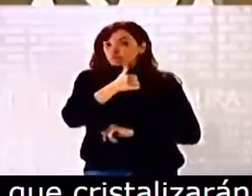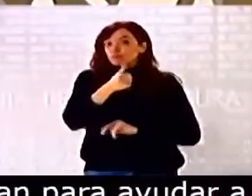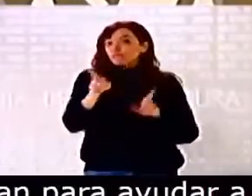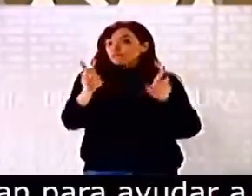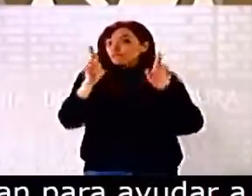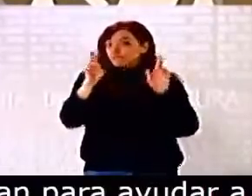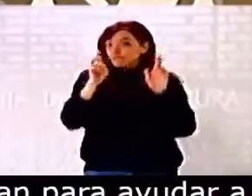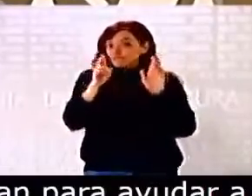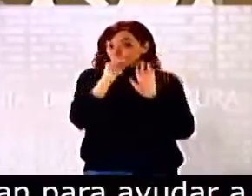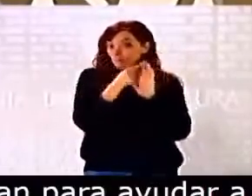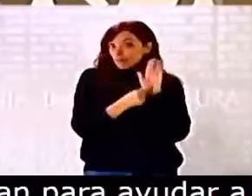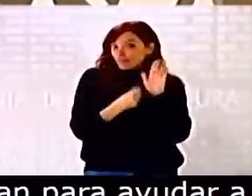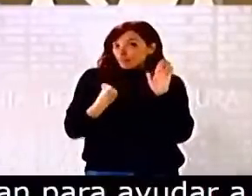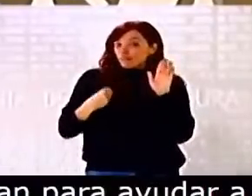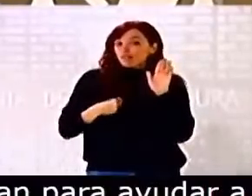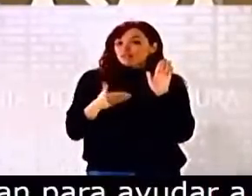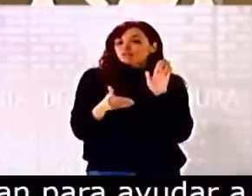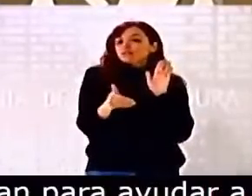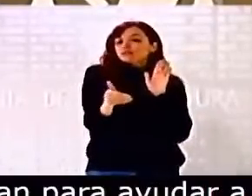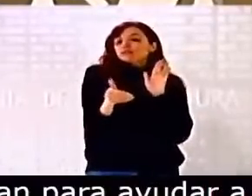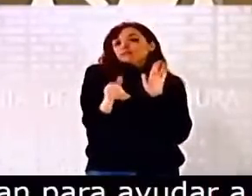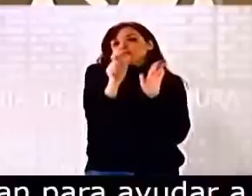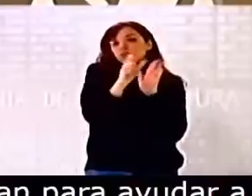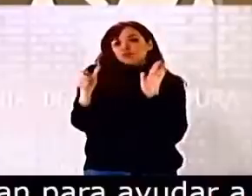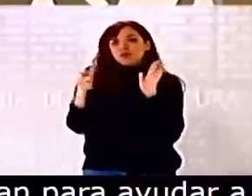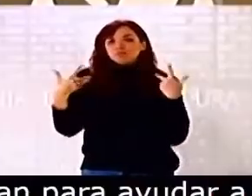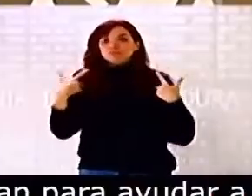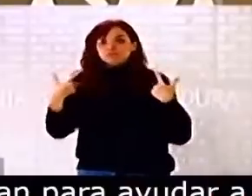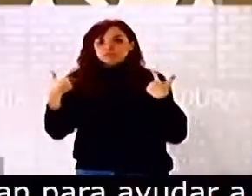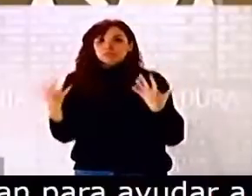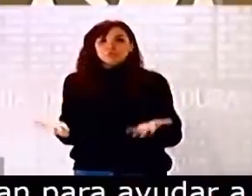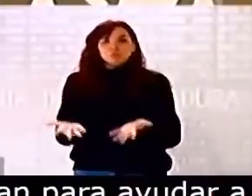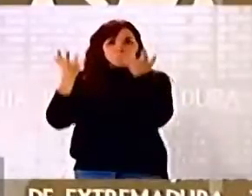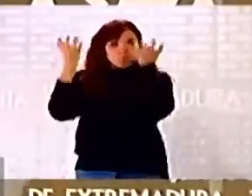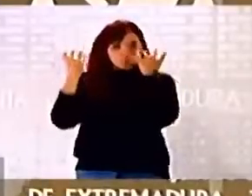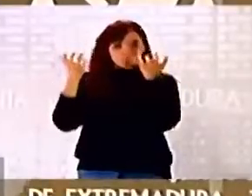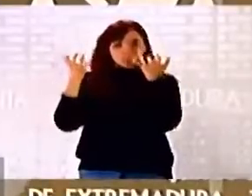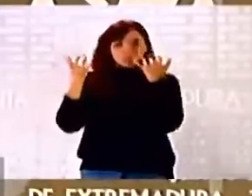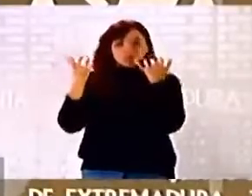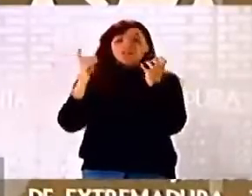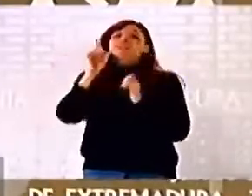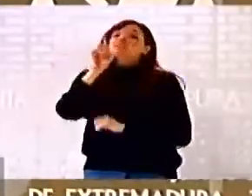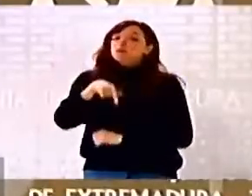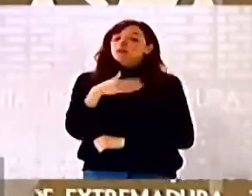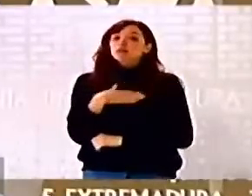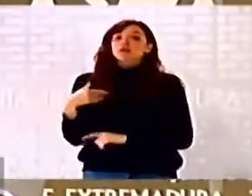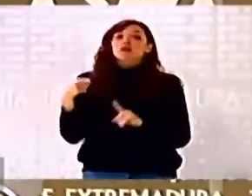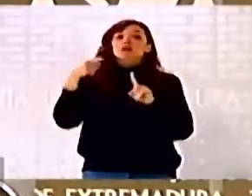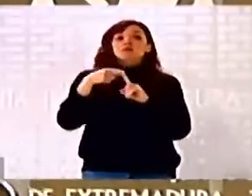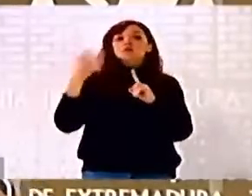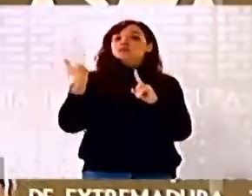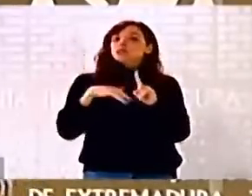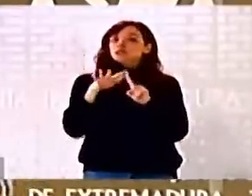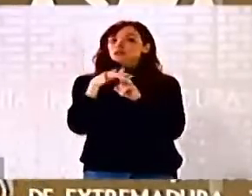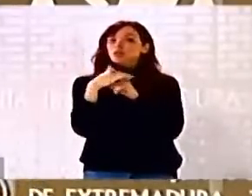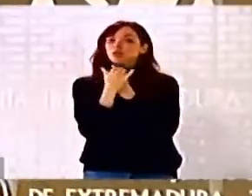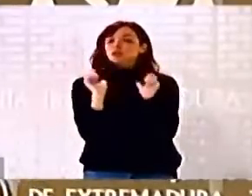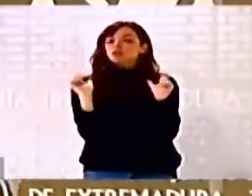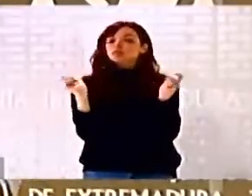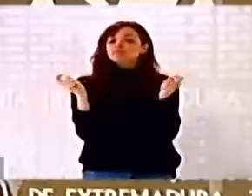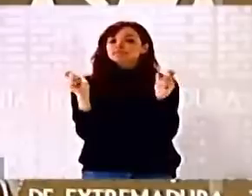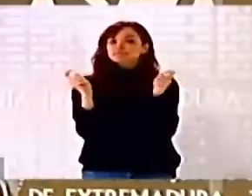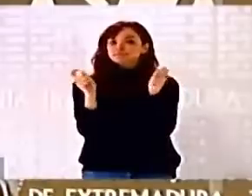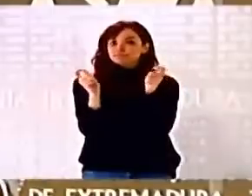lo están pasando mal y, sobre todo, que consigamos cuanto antes estabilizar nuestras cifras, mejorar la situación